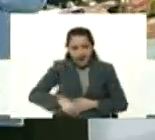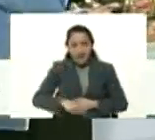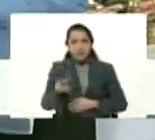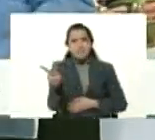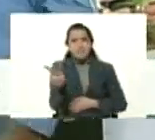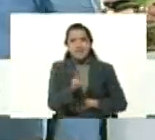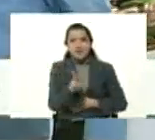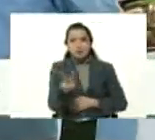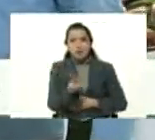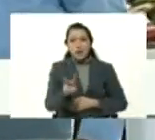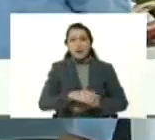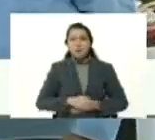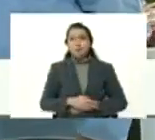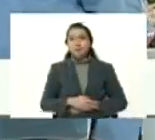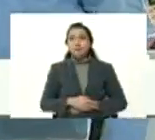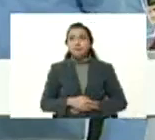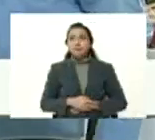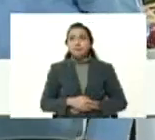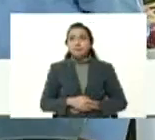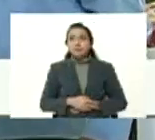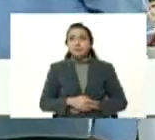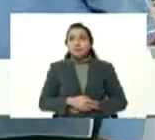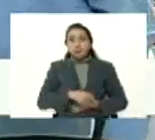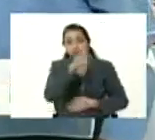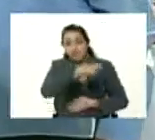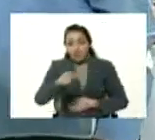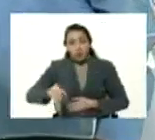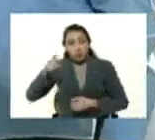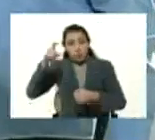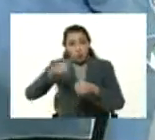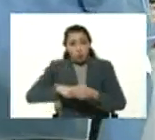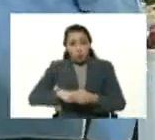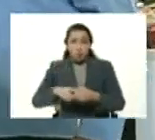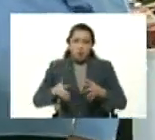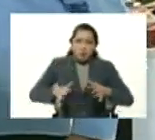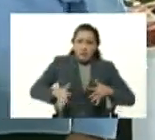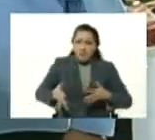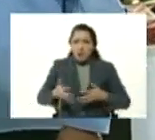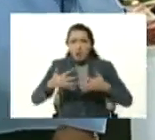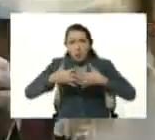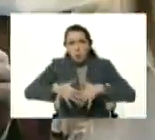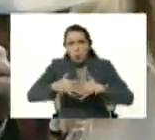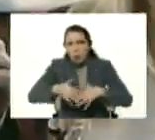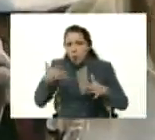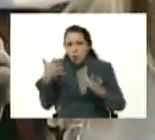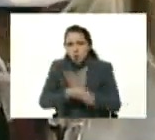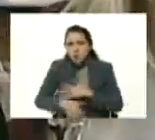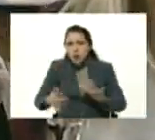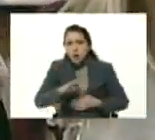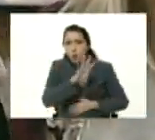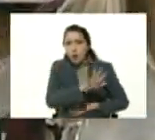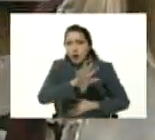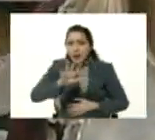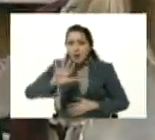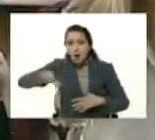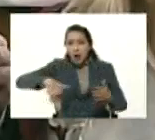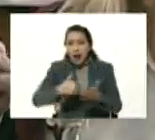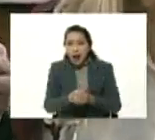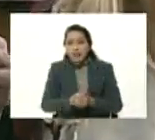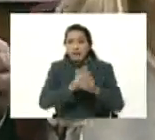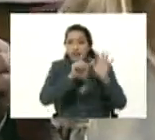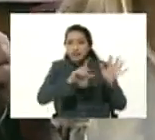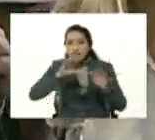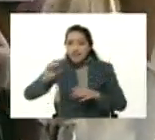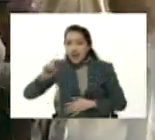señor. El promedio de nuestros afiliados, más o menos, de empresas, está en sobre 45 a 60 años